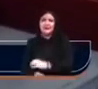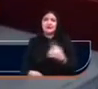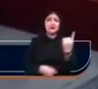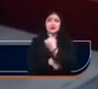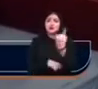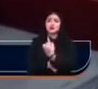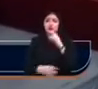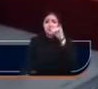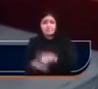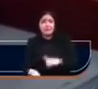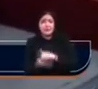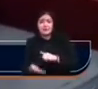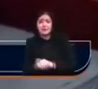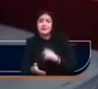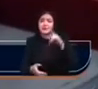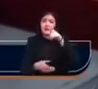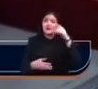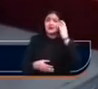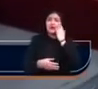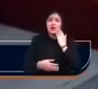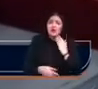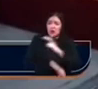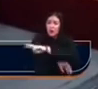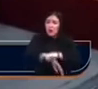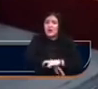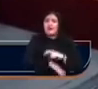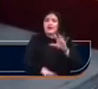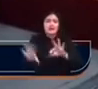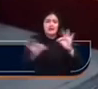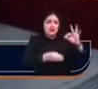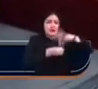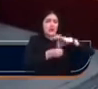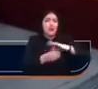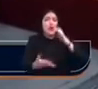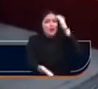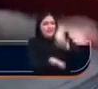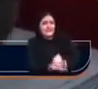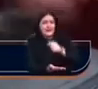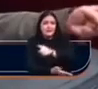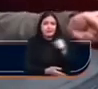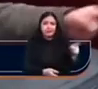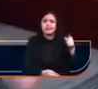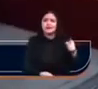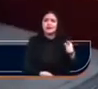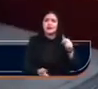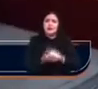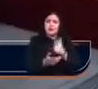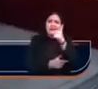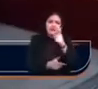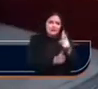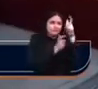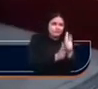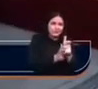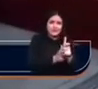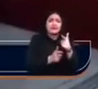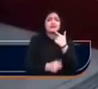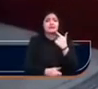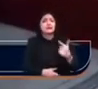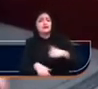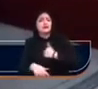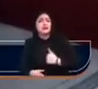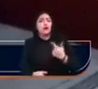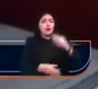solo en algunos sectores se robaron las elecciones, porque obligan a la población con el fusil a votar por